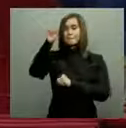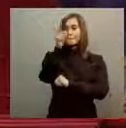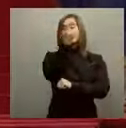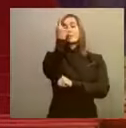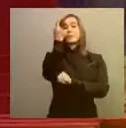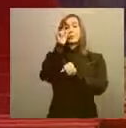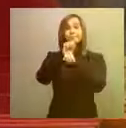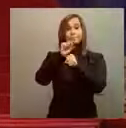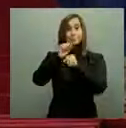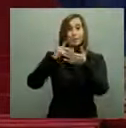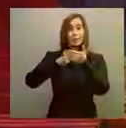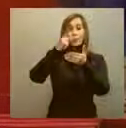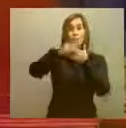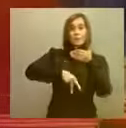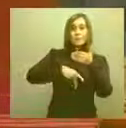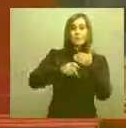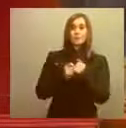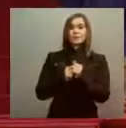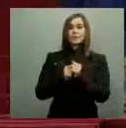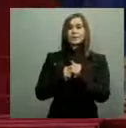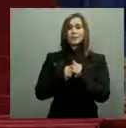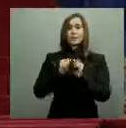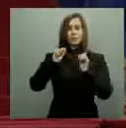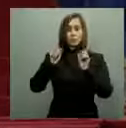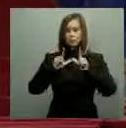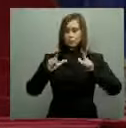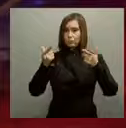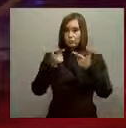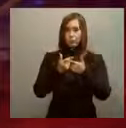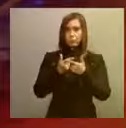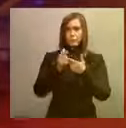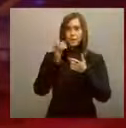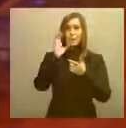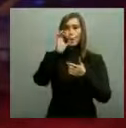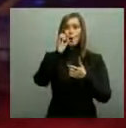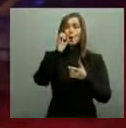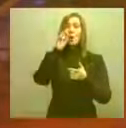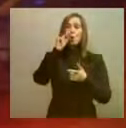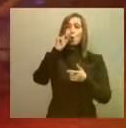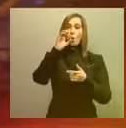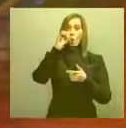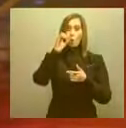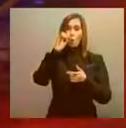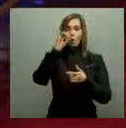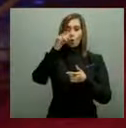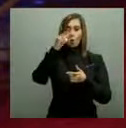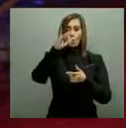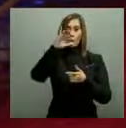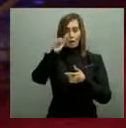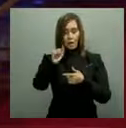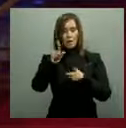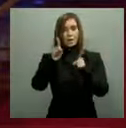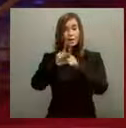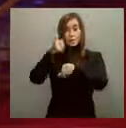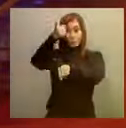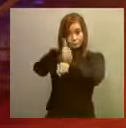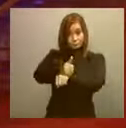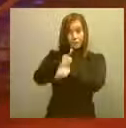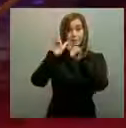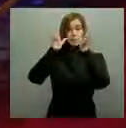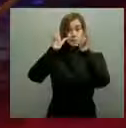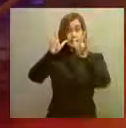que incorporará una red de traumatología, una red oncológica y 3 ciudades sanitarias en Santiago, San Cristóbal y en